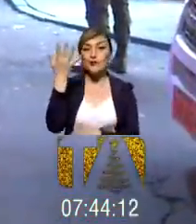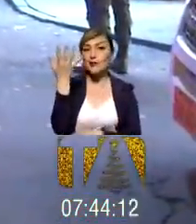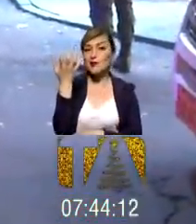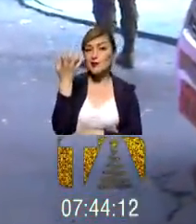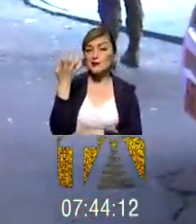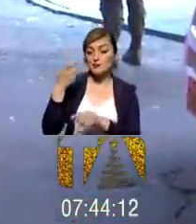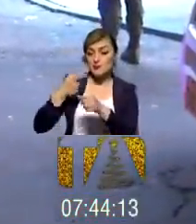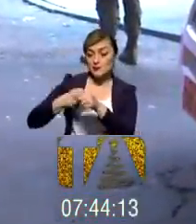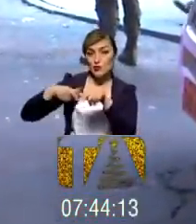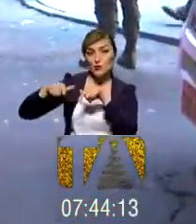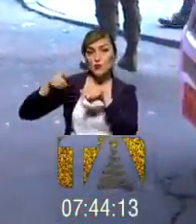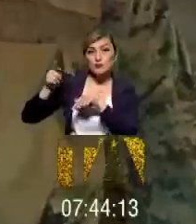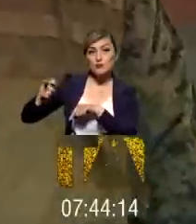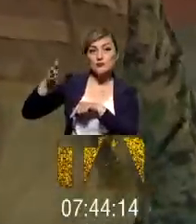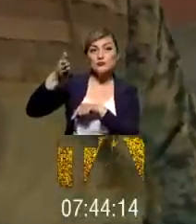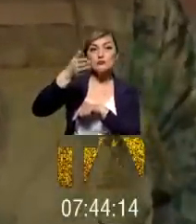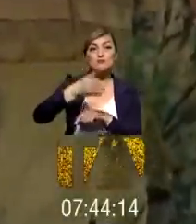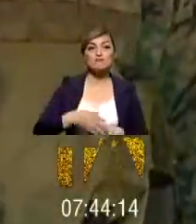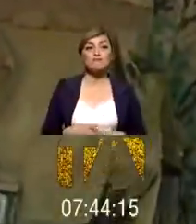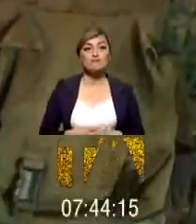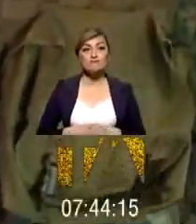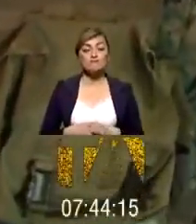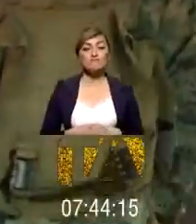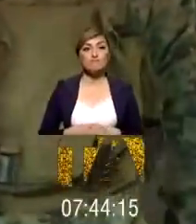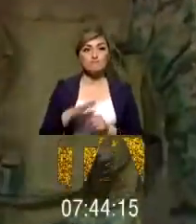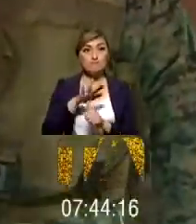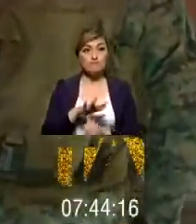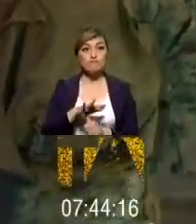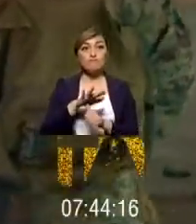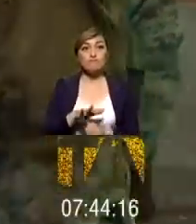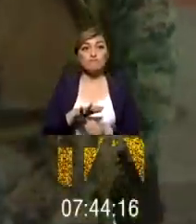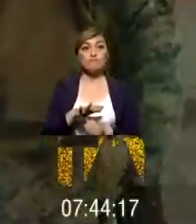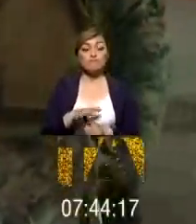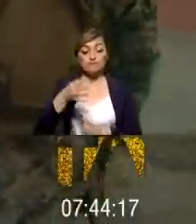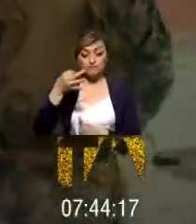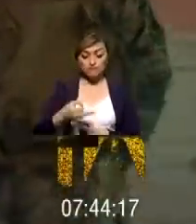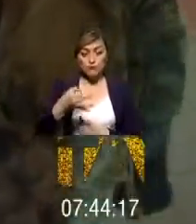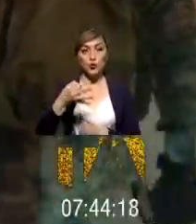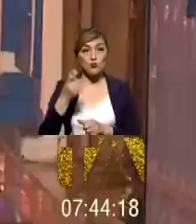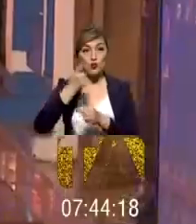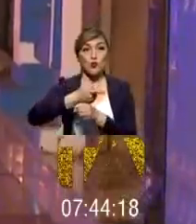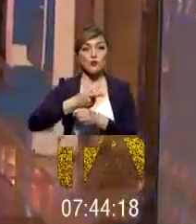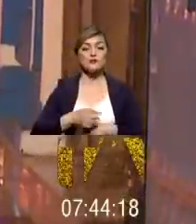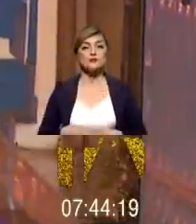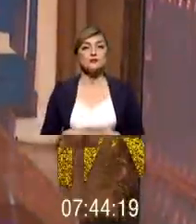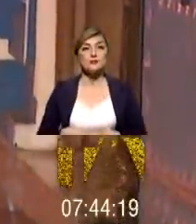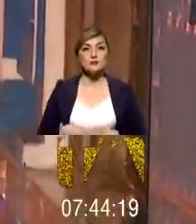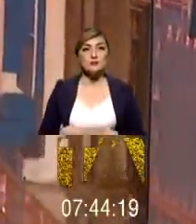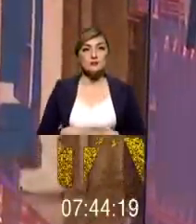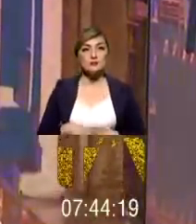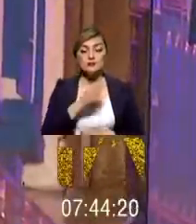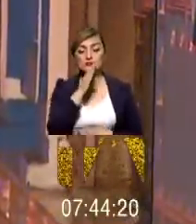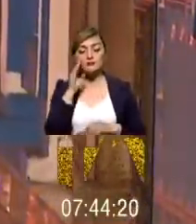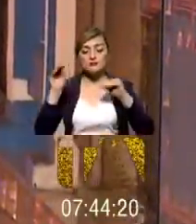15 puntos críticos en la ciudad a los cuales se les está presionando para que cumplan con las restricciones dispuestas. Los bares